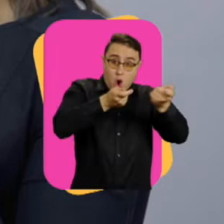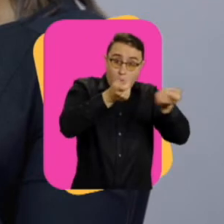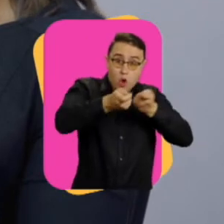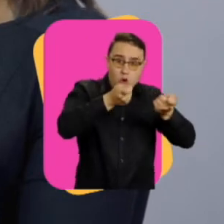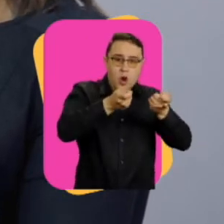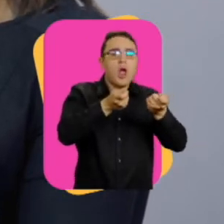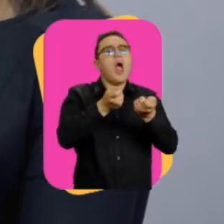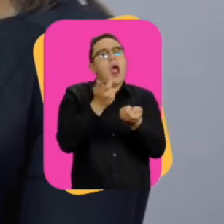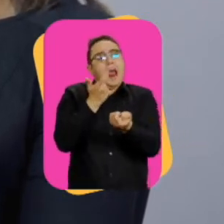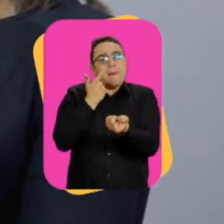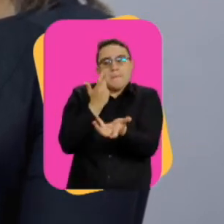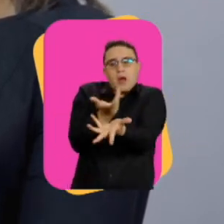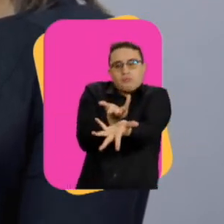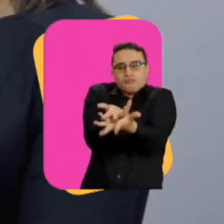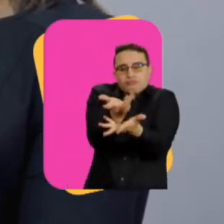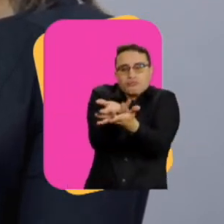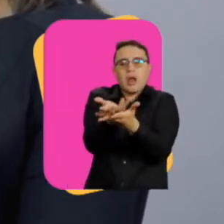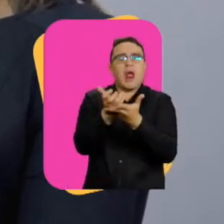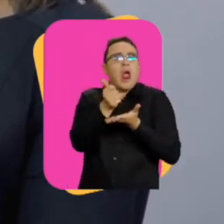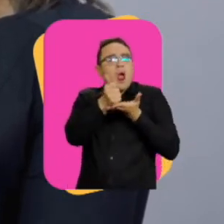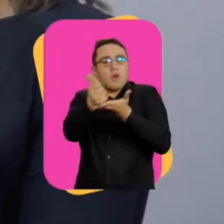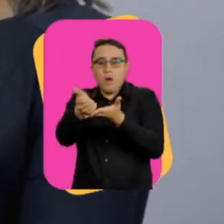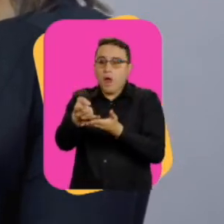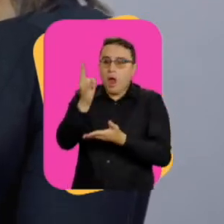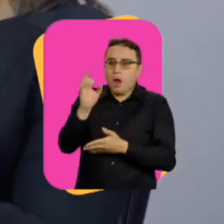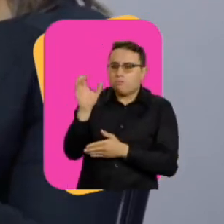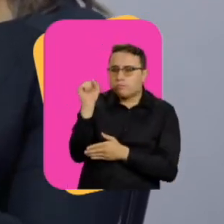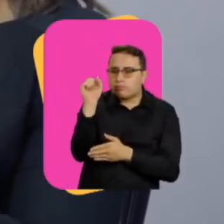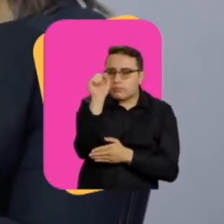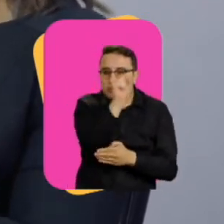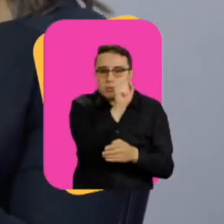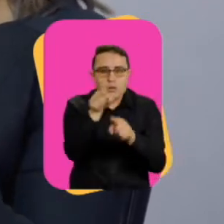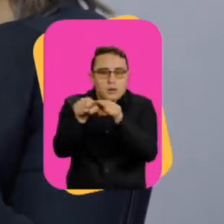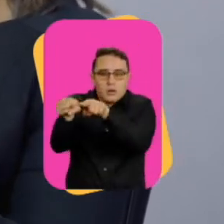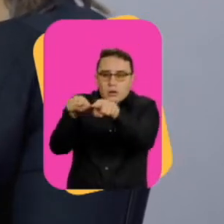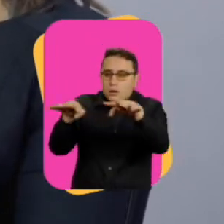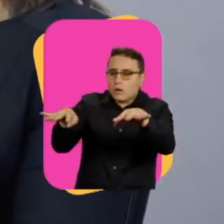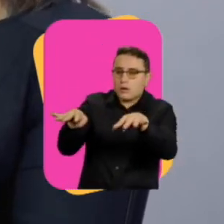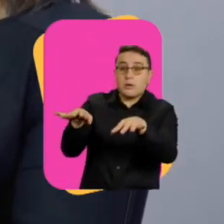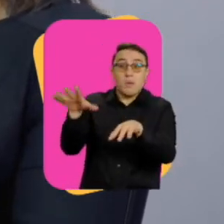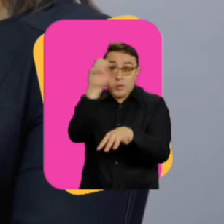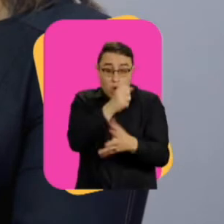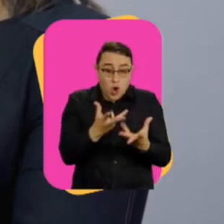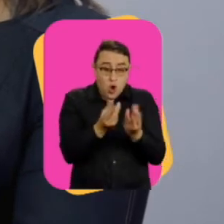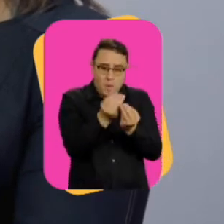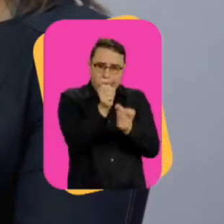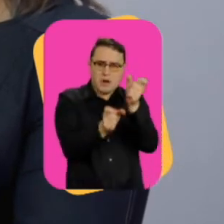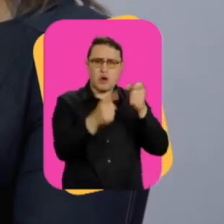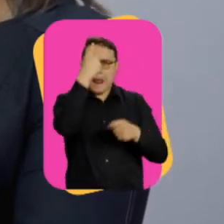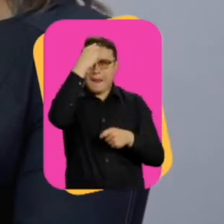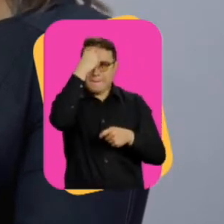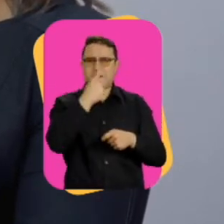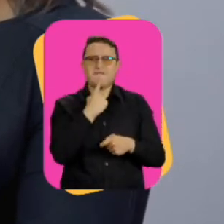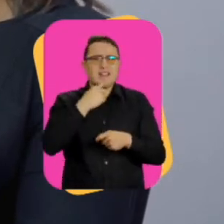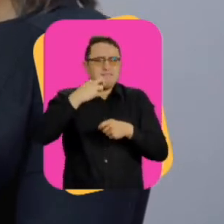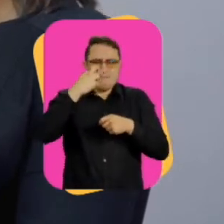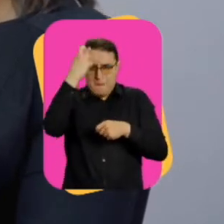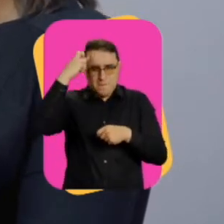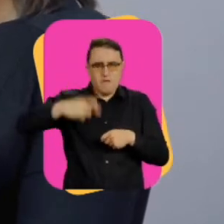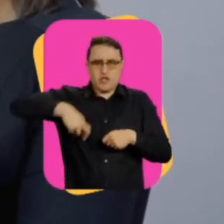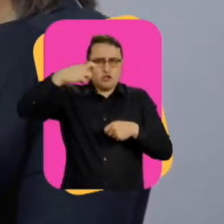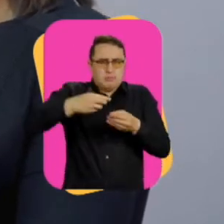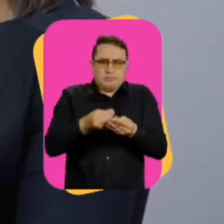con recomendaciones de acuerdo a lo que vemos, con un trabajo de un equipo multidisciplinario podamos establecer y